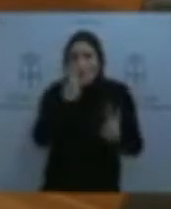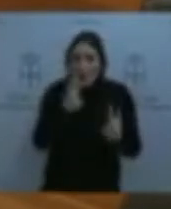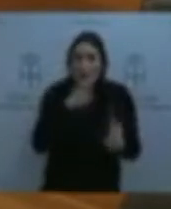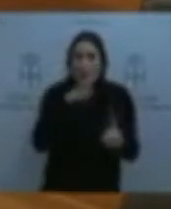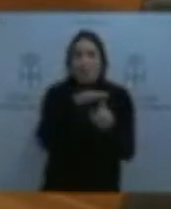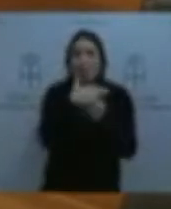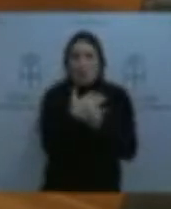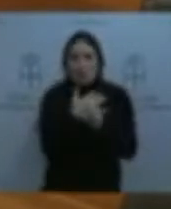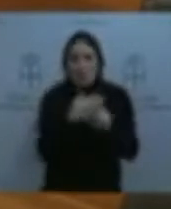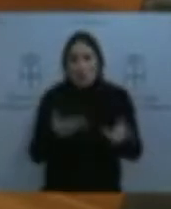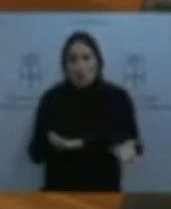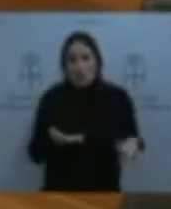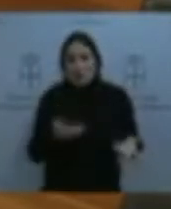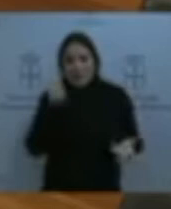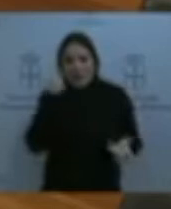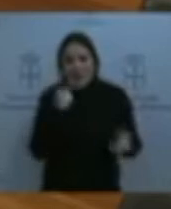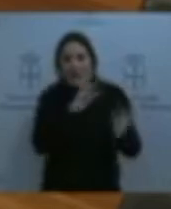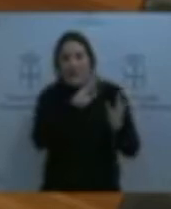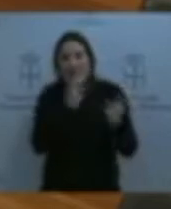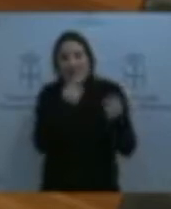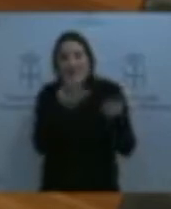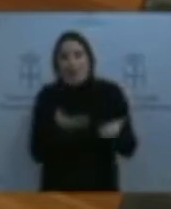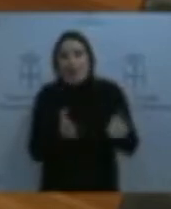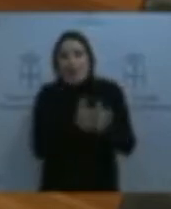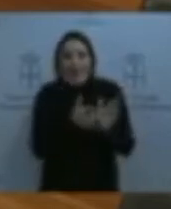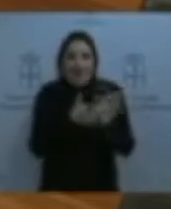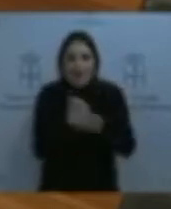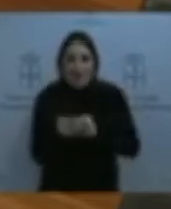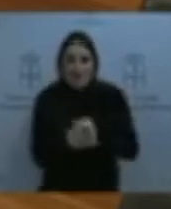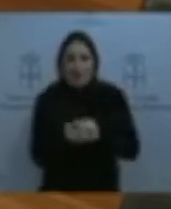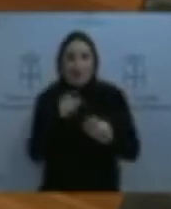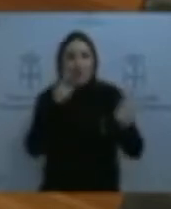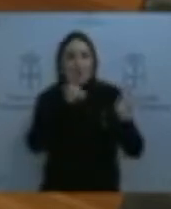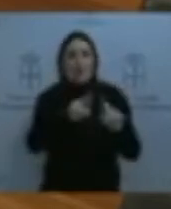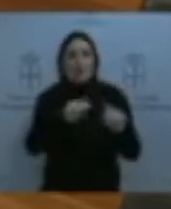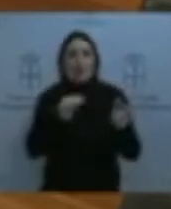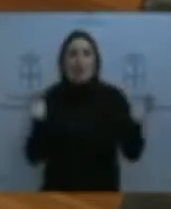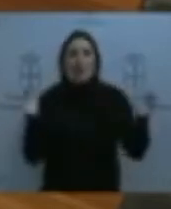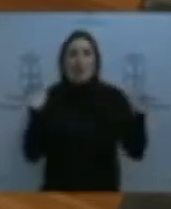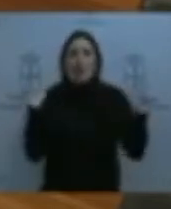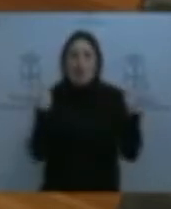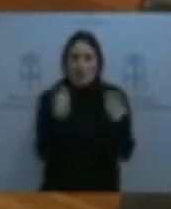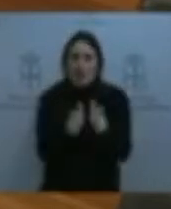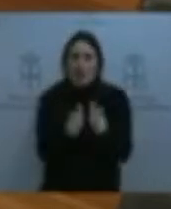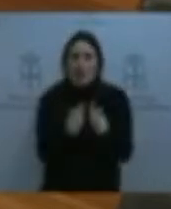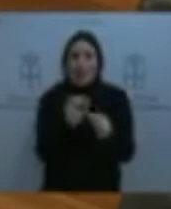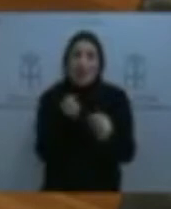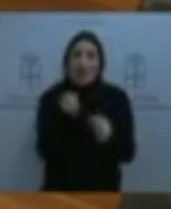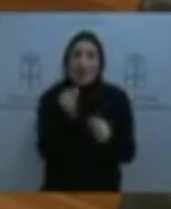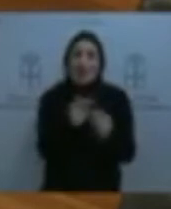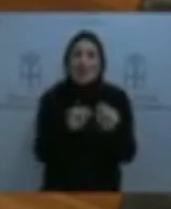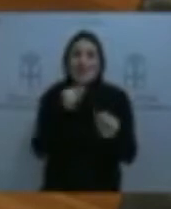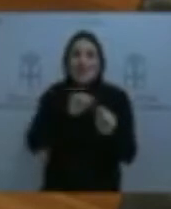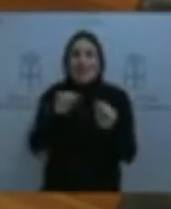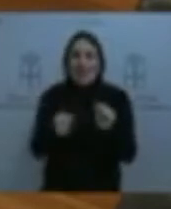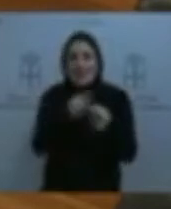esa cantidad global. Apreciamos también, señoría, una reducción considerable en la cifra del excedente negativo del último ejercicio,